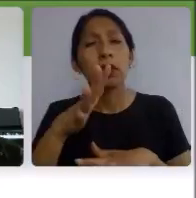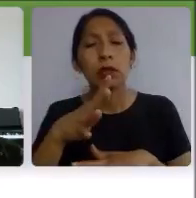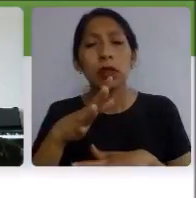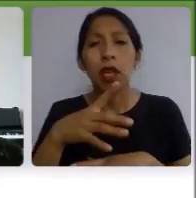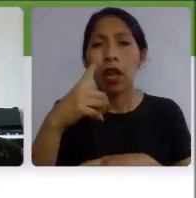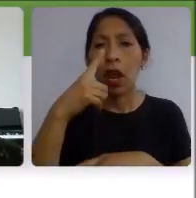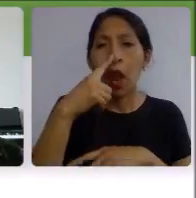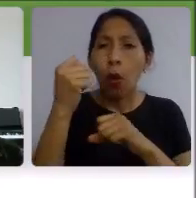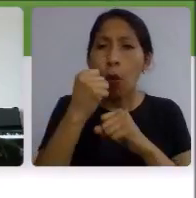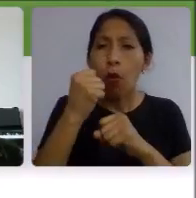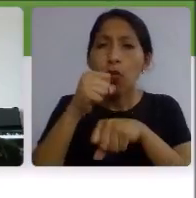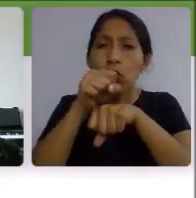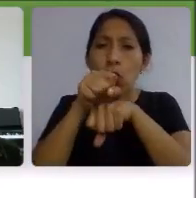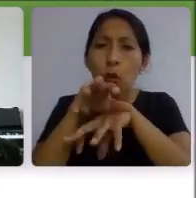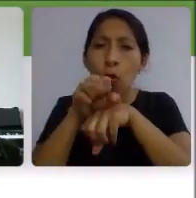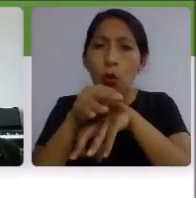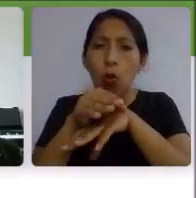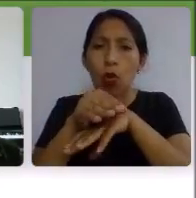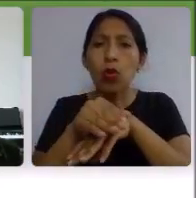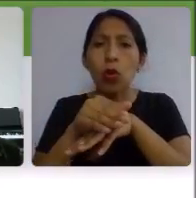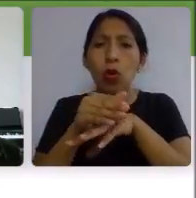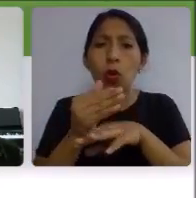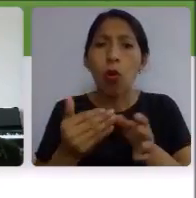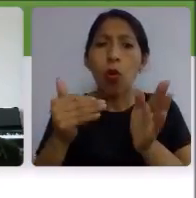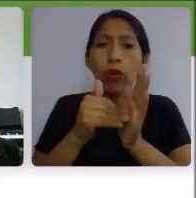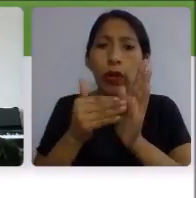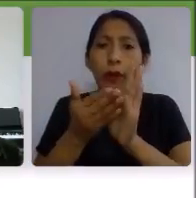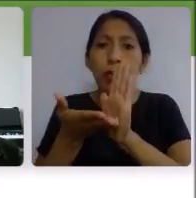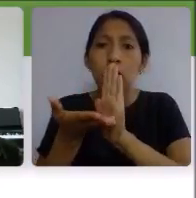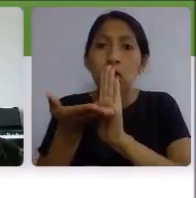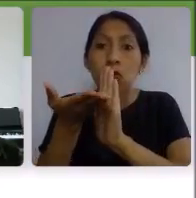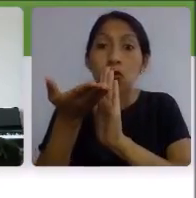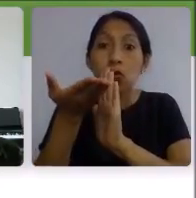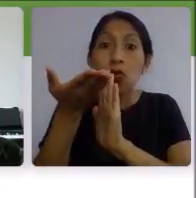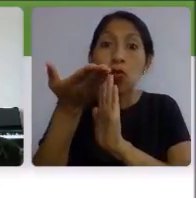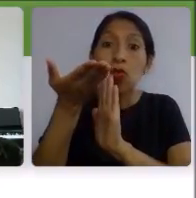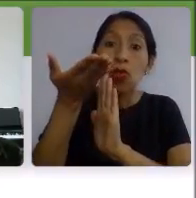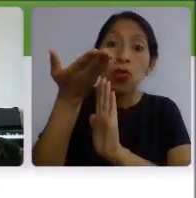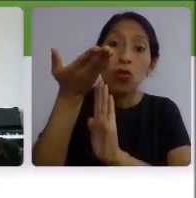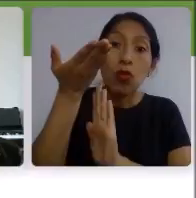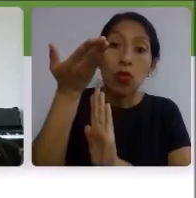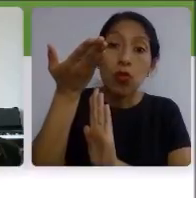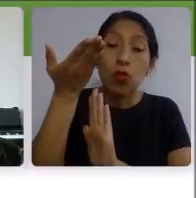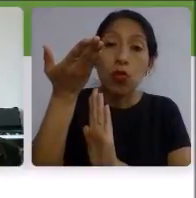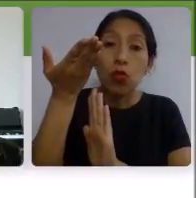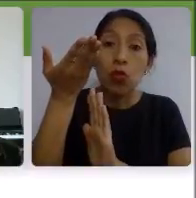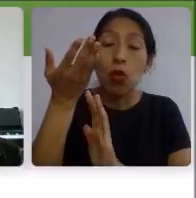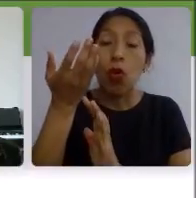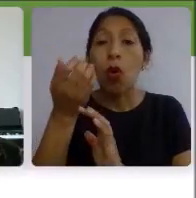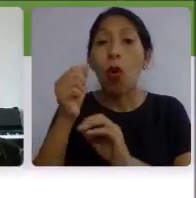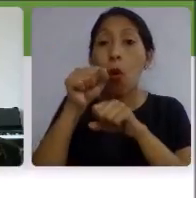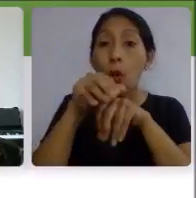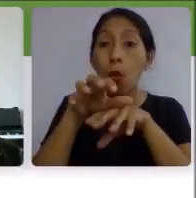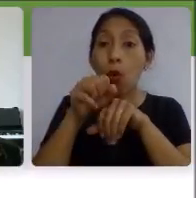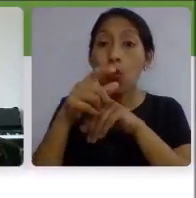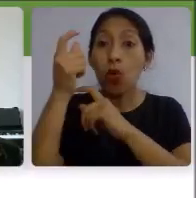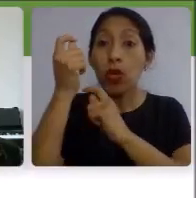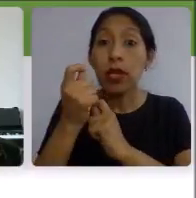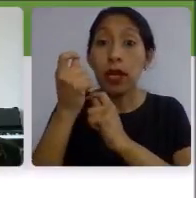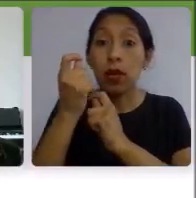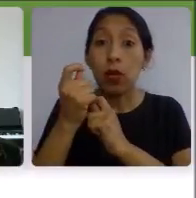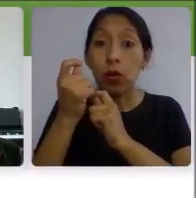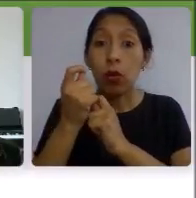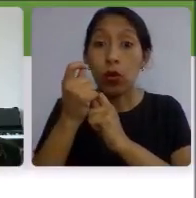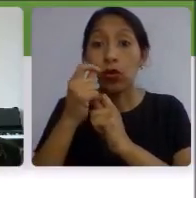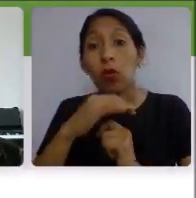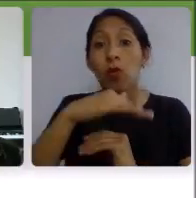julio, estuvo nuevamente repuntando altamente, julio y agosto, y ha estado en